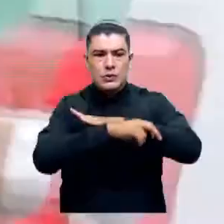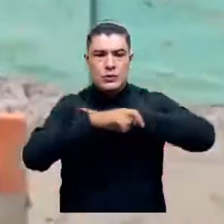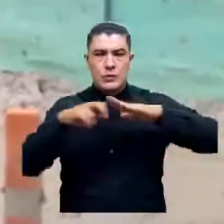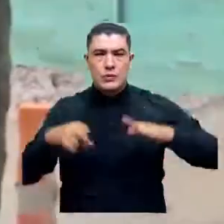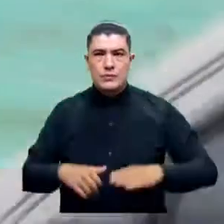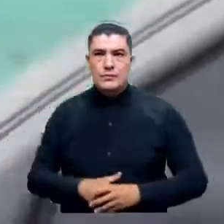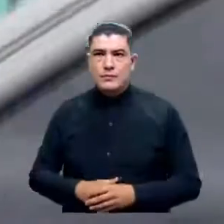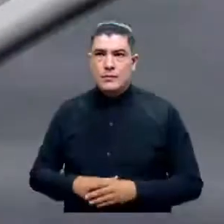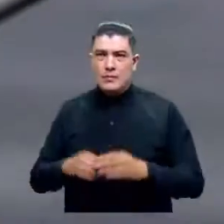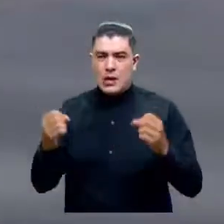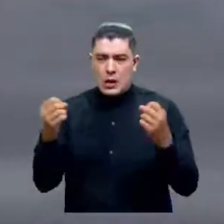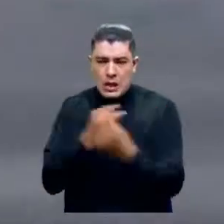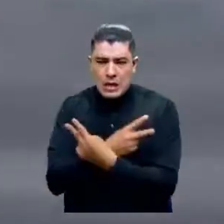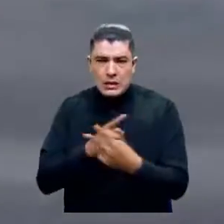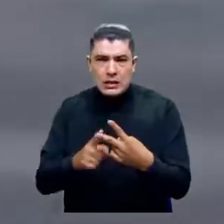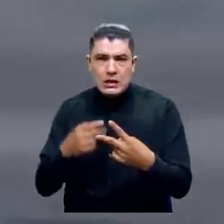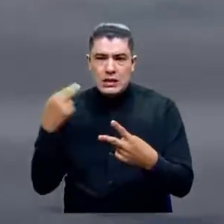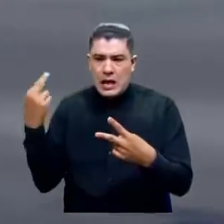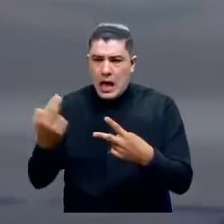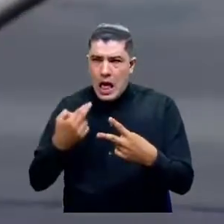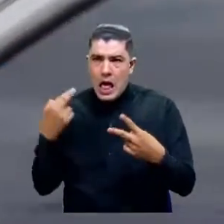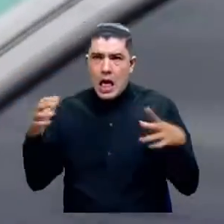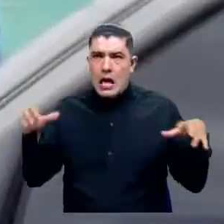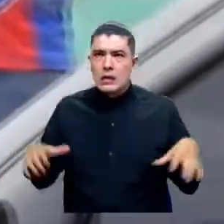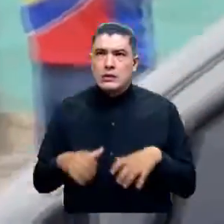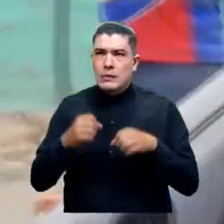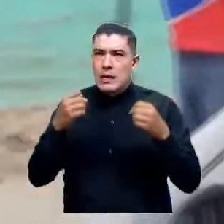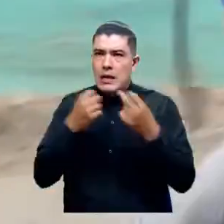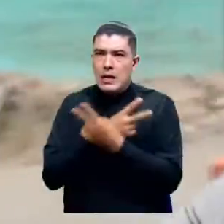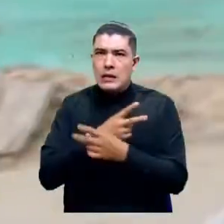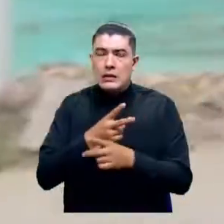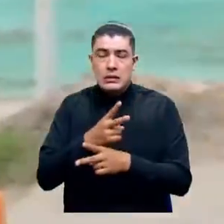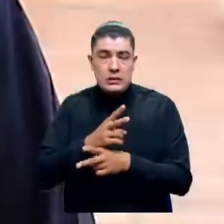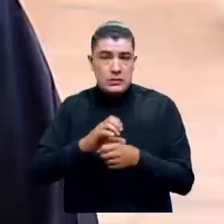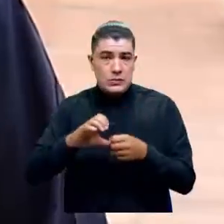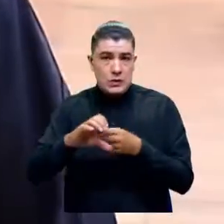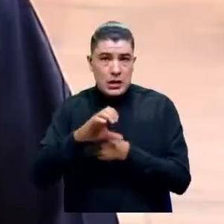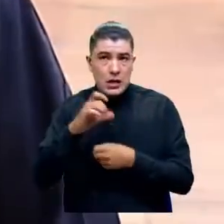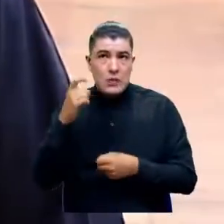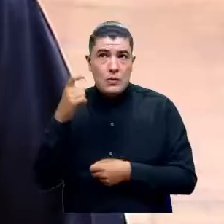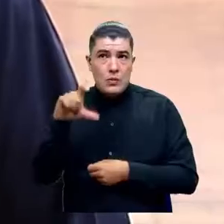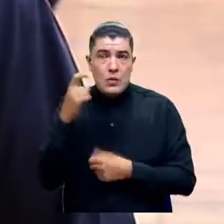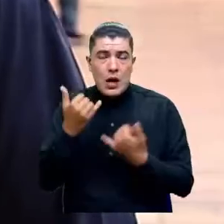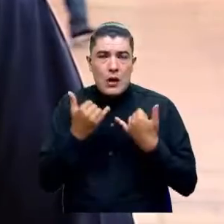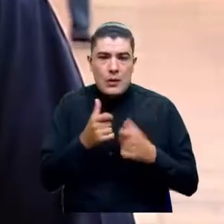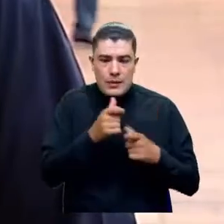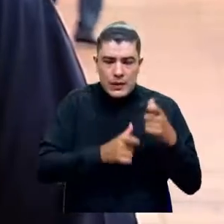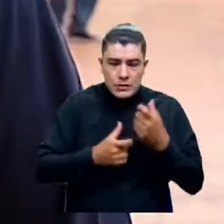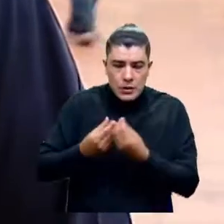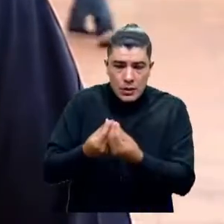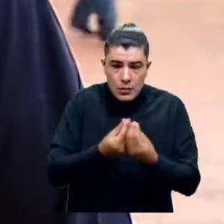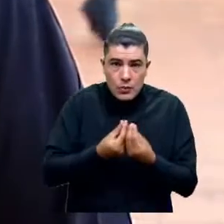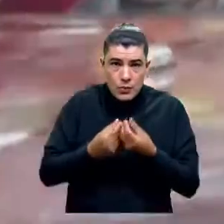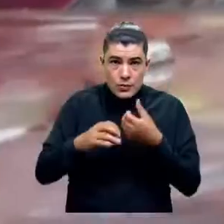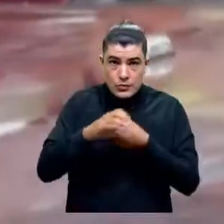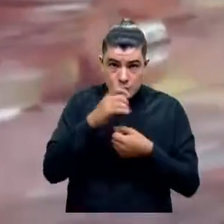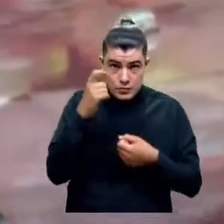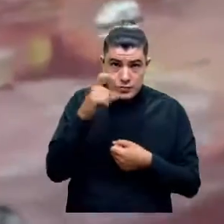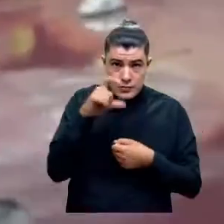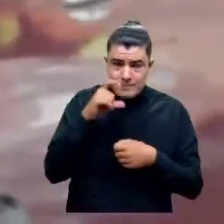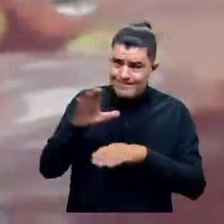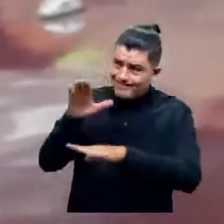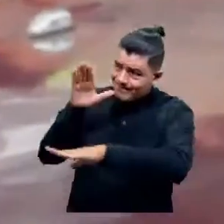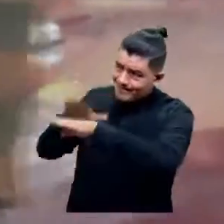Cansados de la ola de violencia e inseguridad que persiste en Cúcuta, varios concejales de la ciudad siguen haciendo fuertes pronunciamientos para